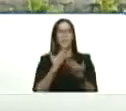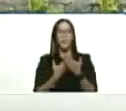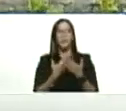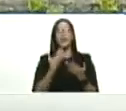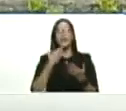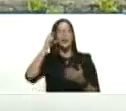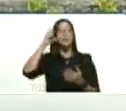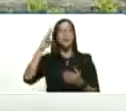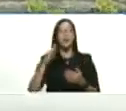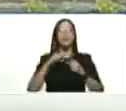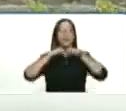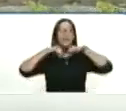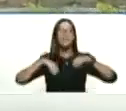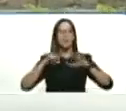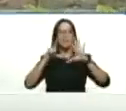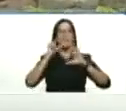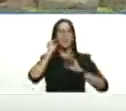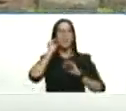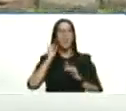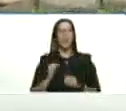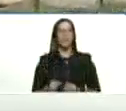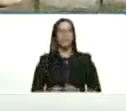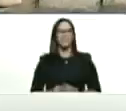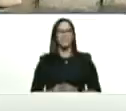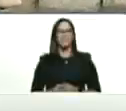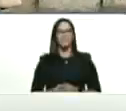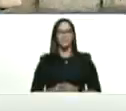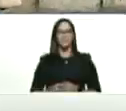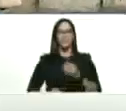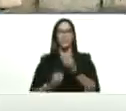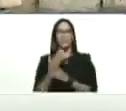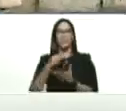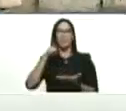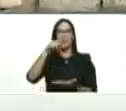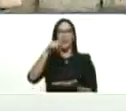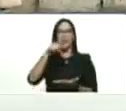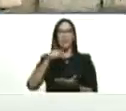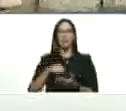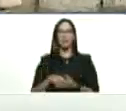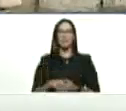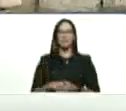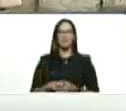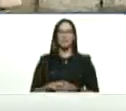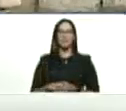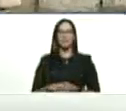las bendiciones para estas 7 mujeres, fundadoras de los CLAP.